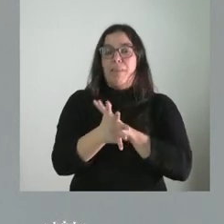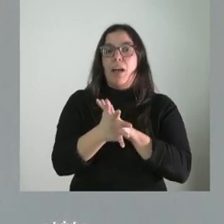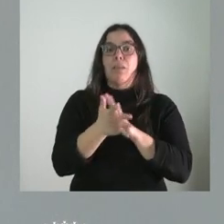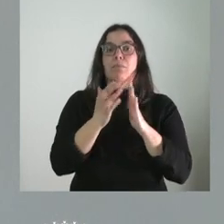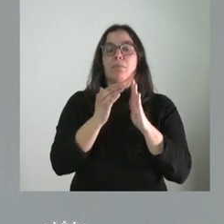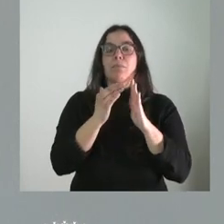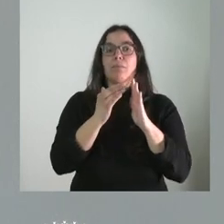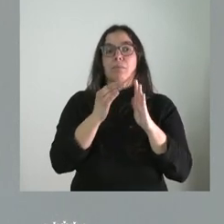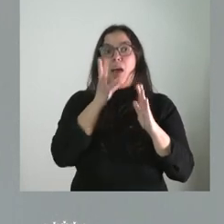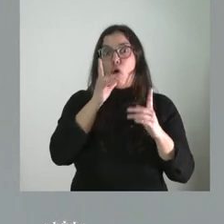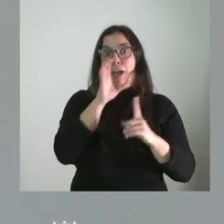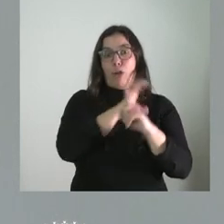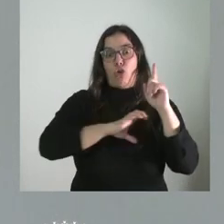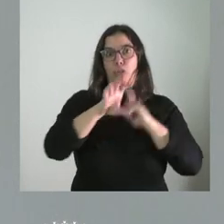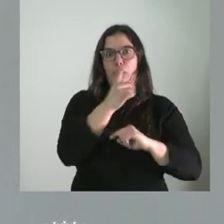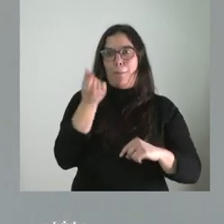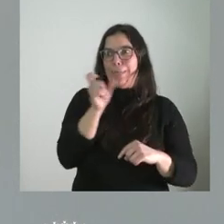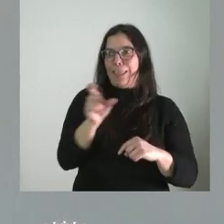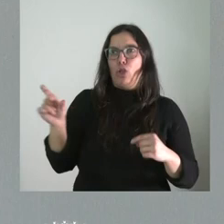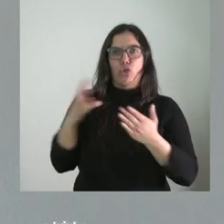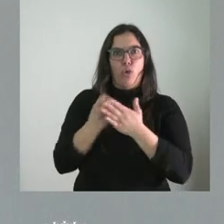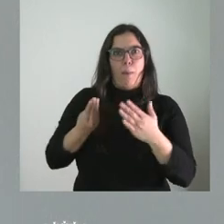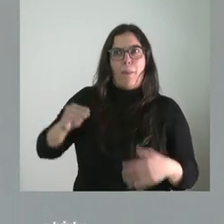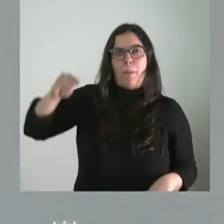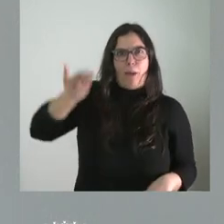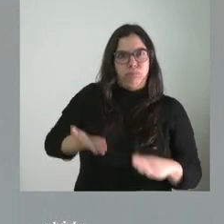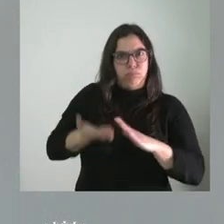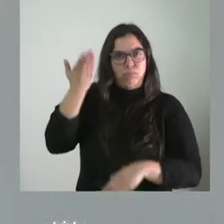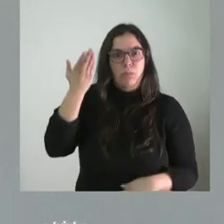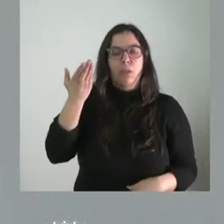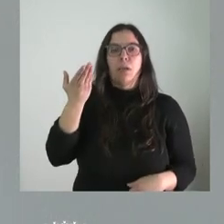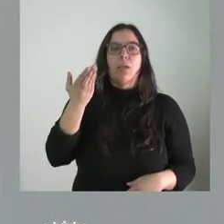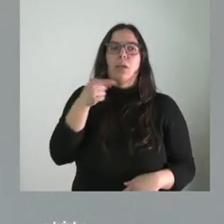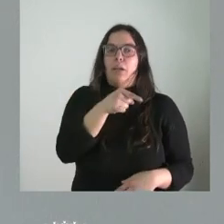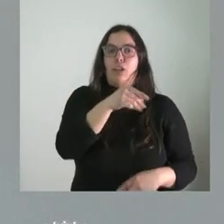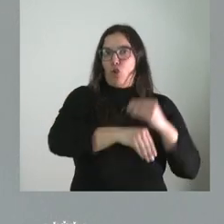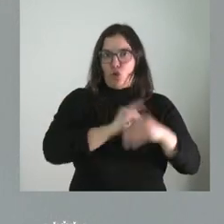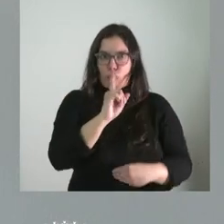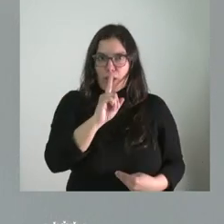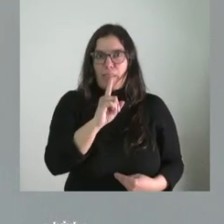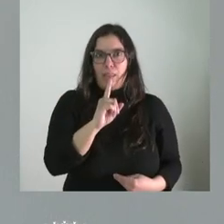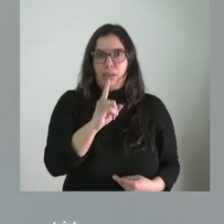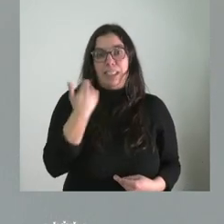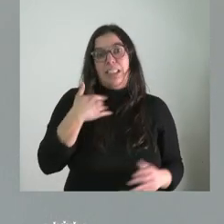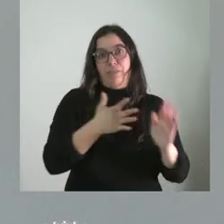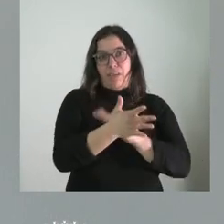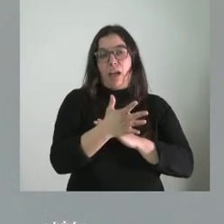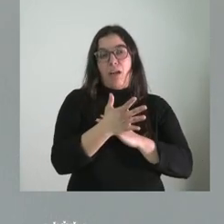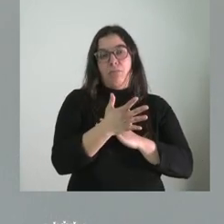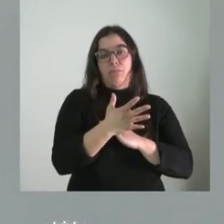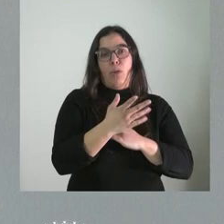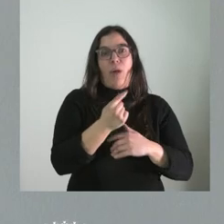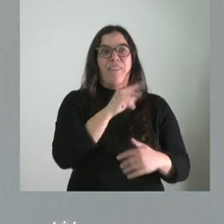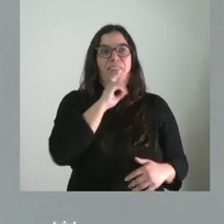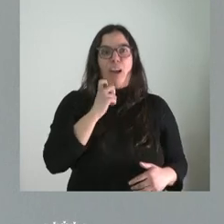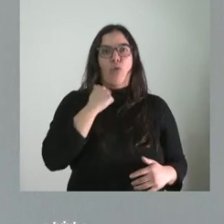en un contexto de inflación que ya supondría lógicamente una pérdida del valor entre los monetarios sino que es continuamos con